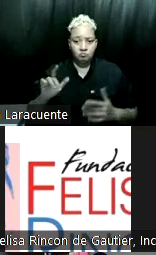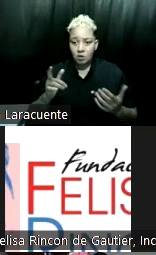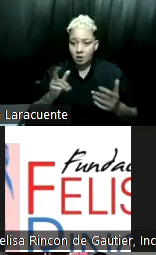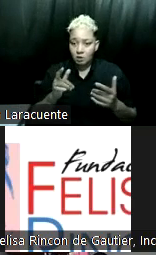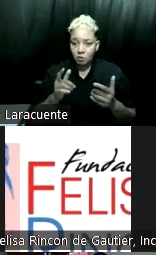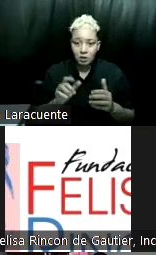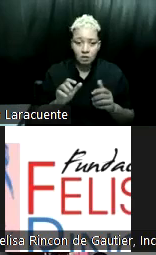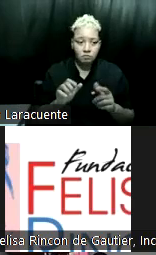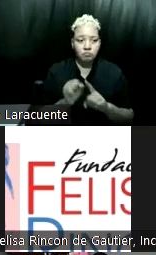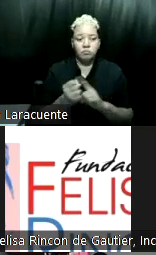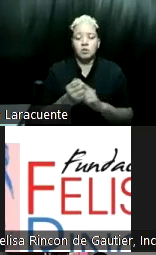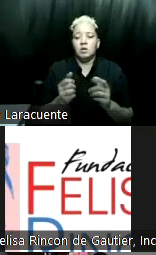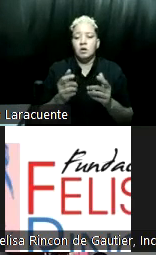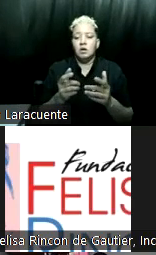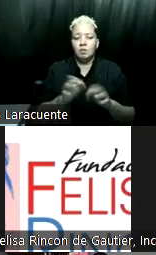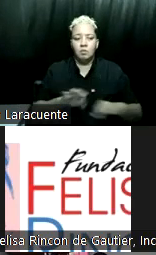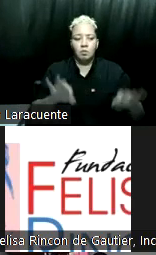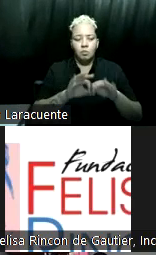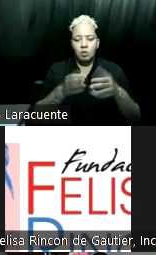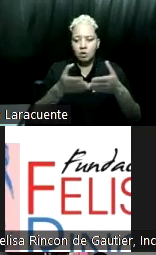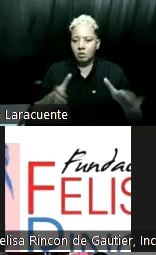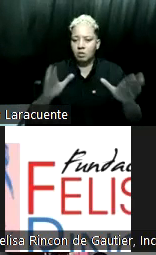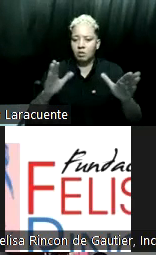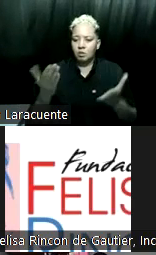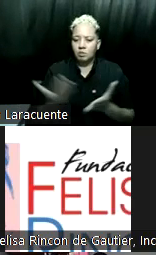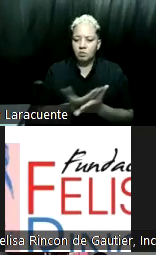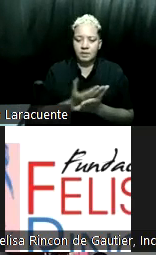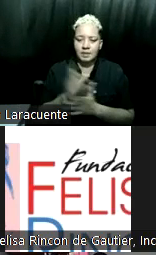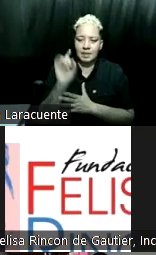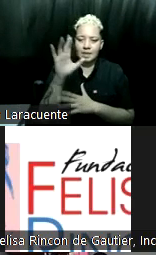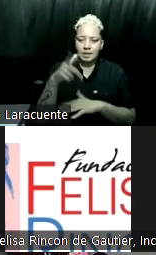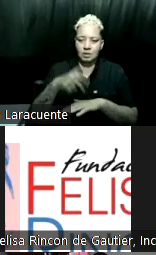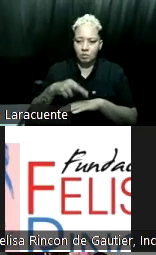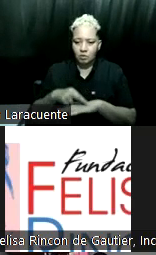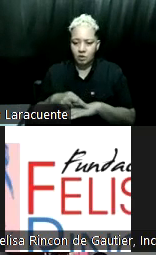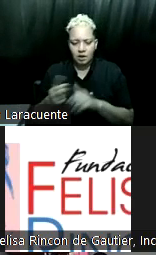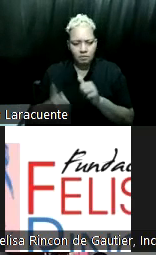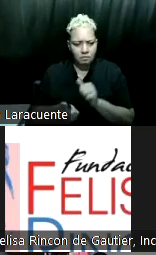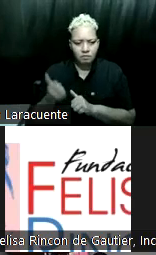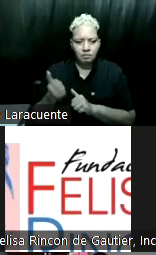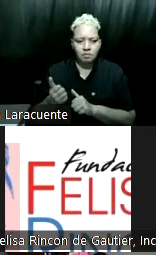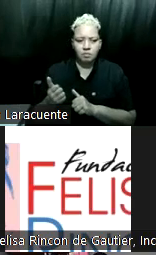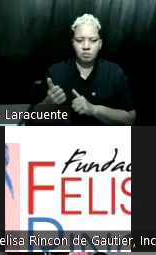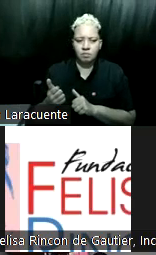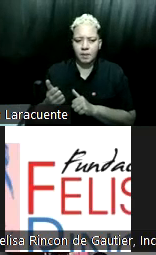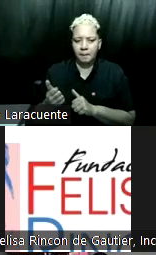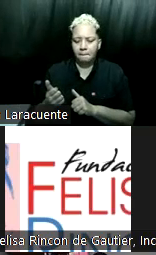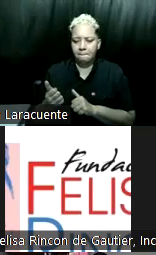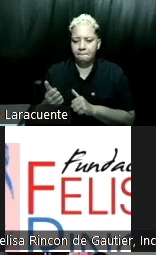nos abre a la modernidad, ¿verdad? Las canchas de Puerto Rico, en su mayoría, pues,